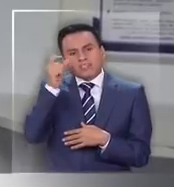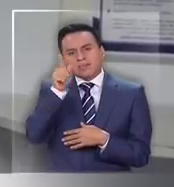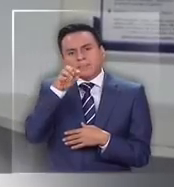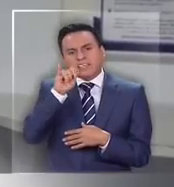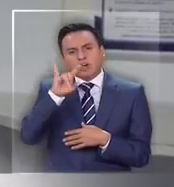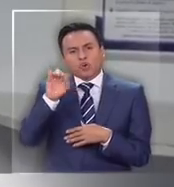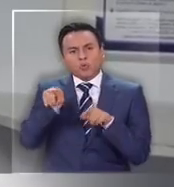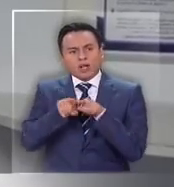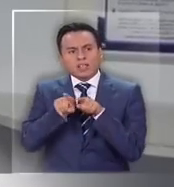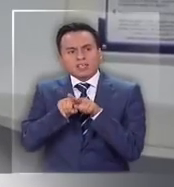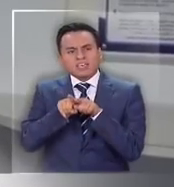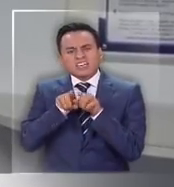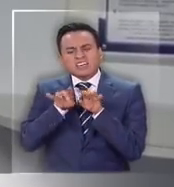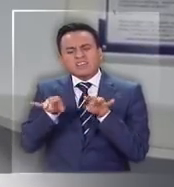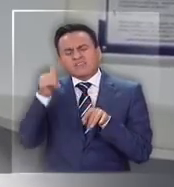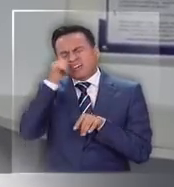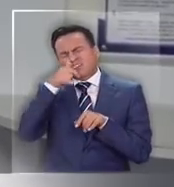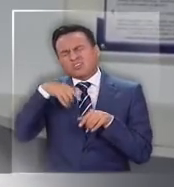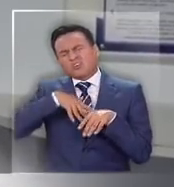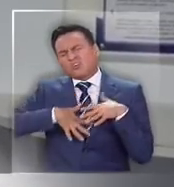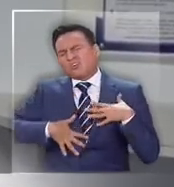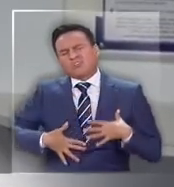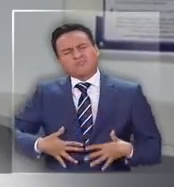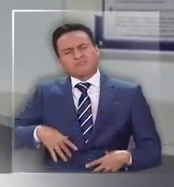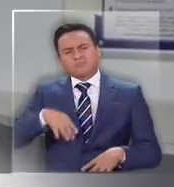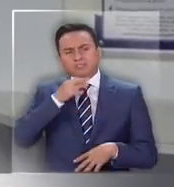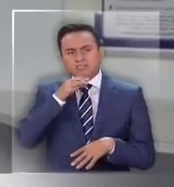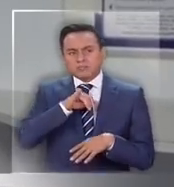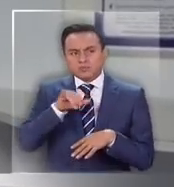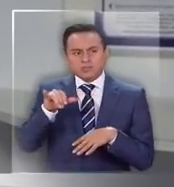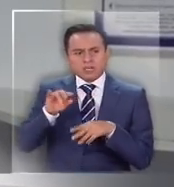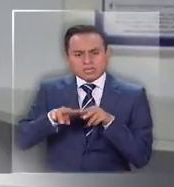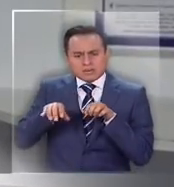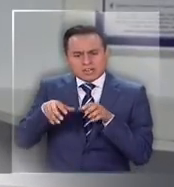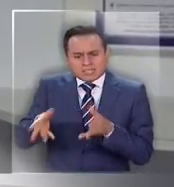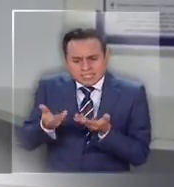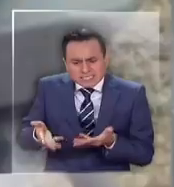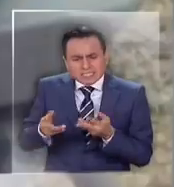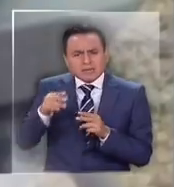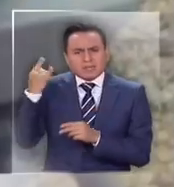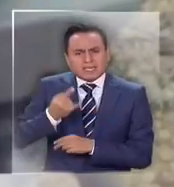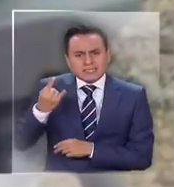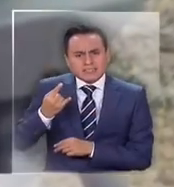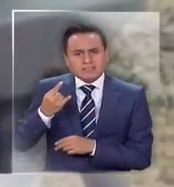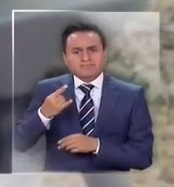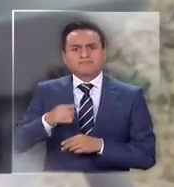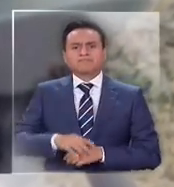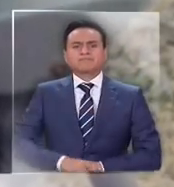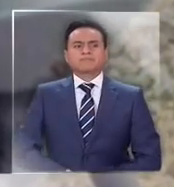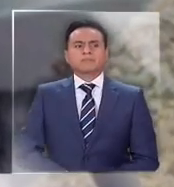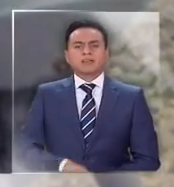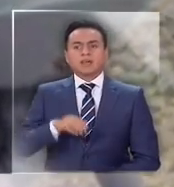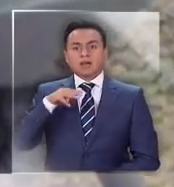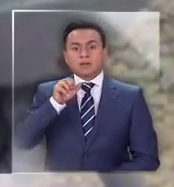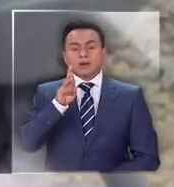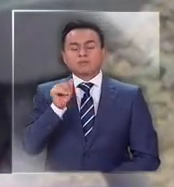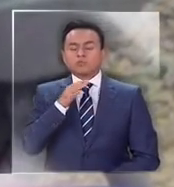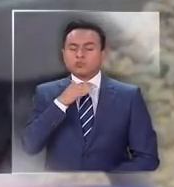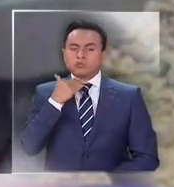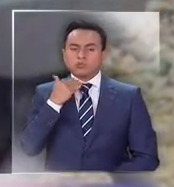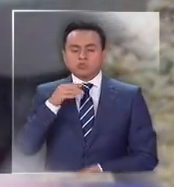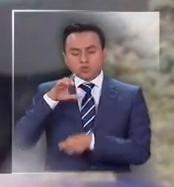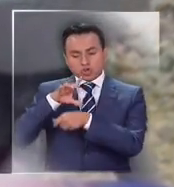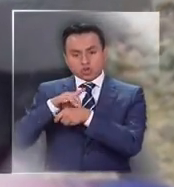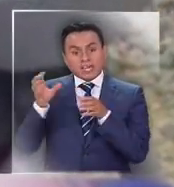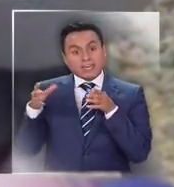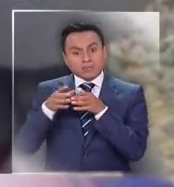decir, producto de una infección. Fue reanimada inicialmente en la unidad de emergencia. Ámbar murió mientras el